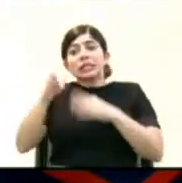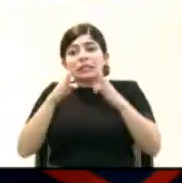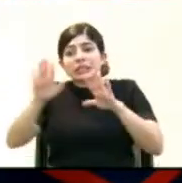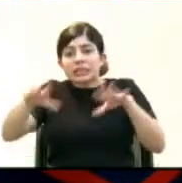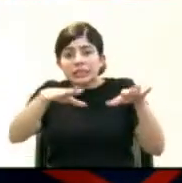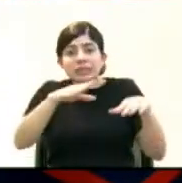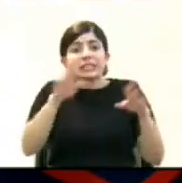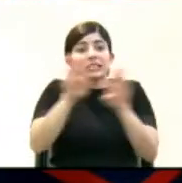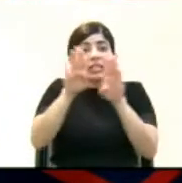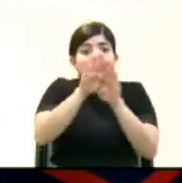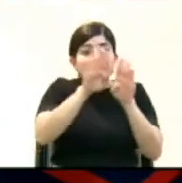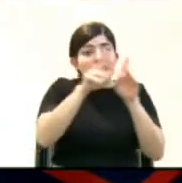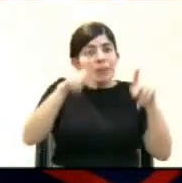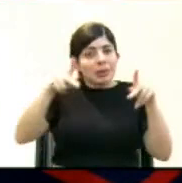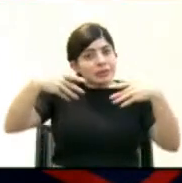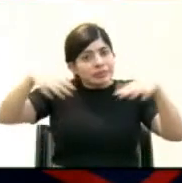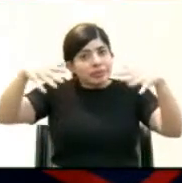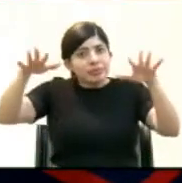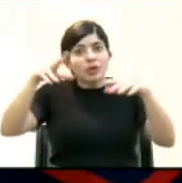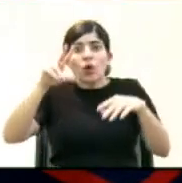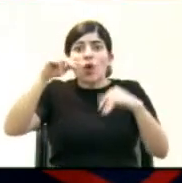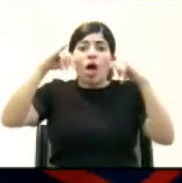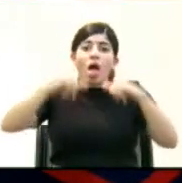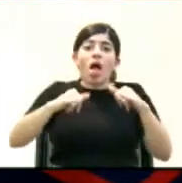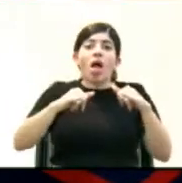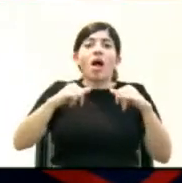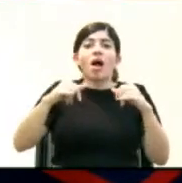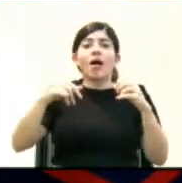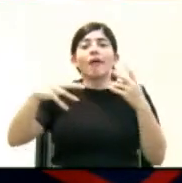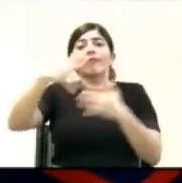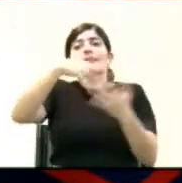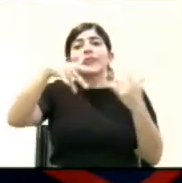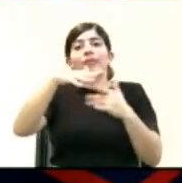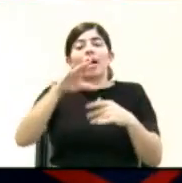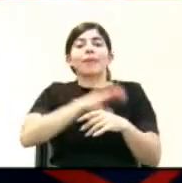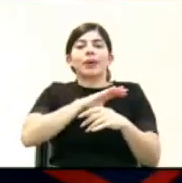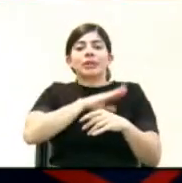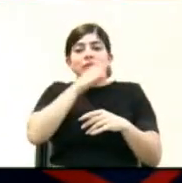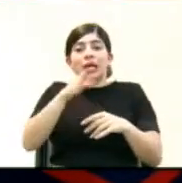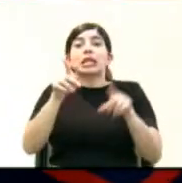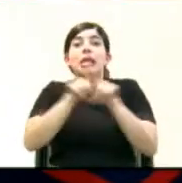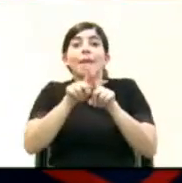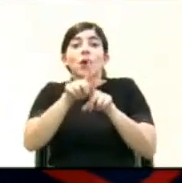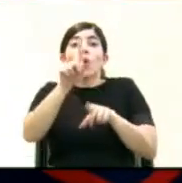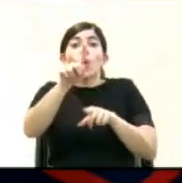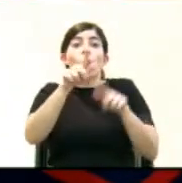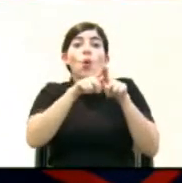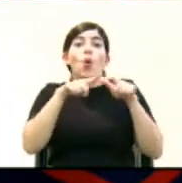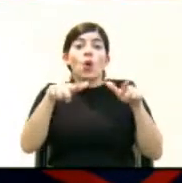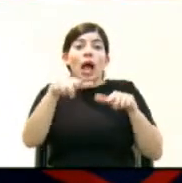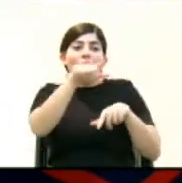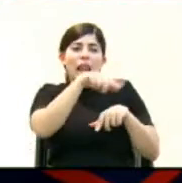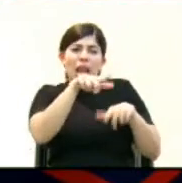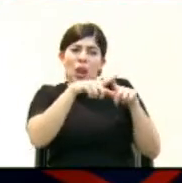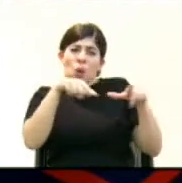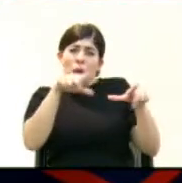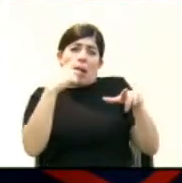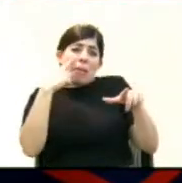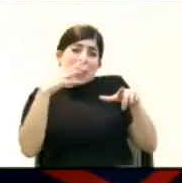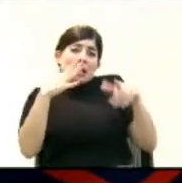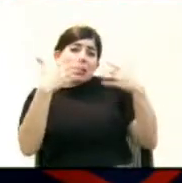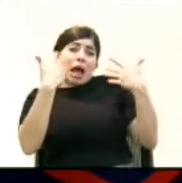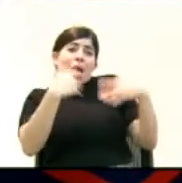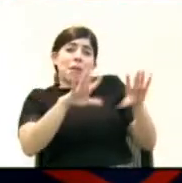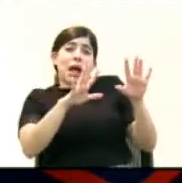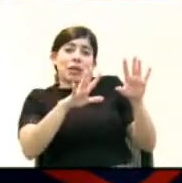horario de los cierres y que las personas se retiraran, se intervino un local en aparente estado de abandono